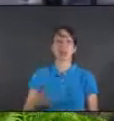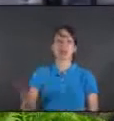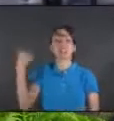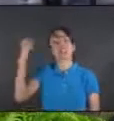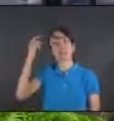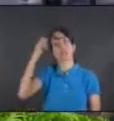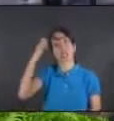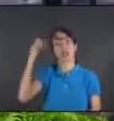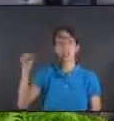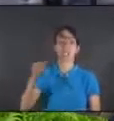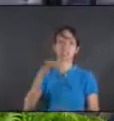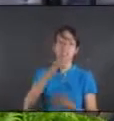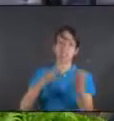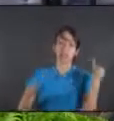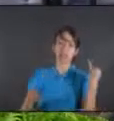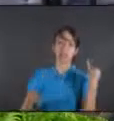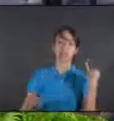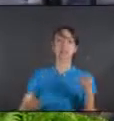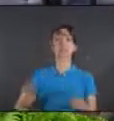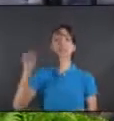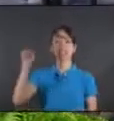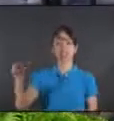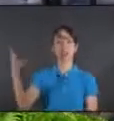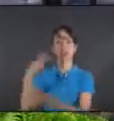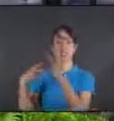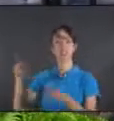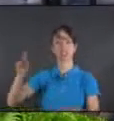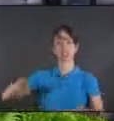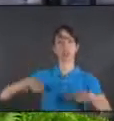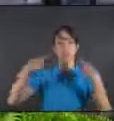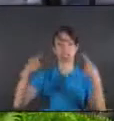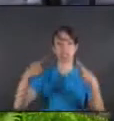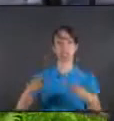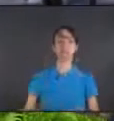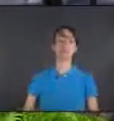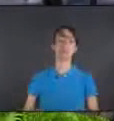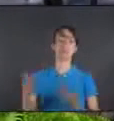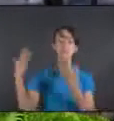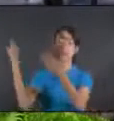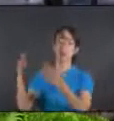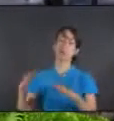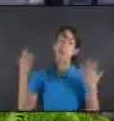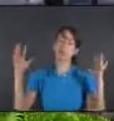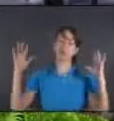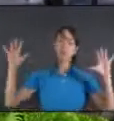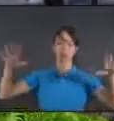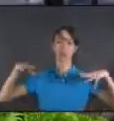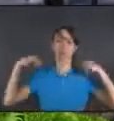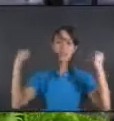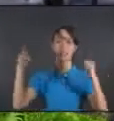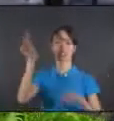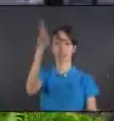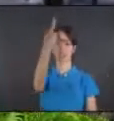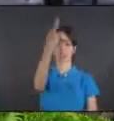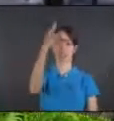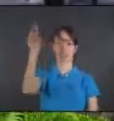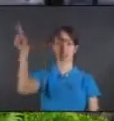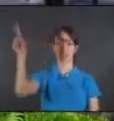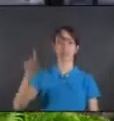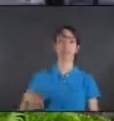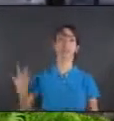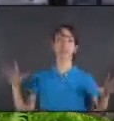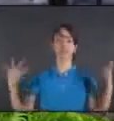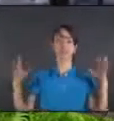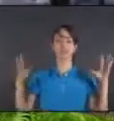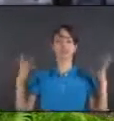resucita de entre los muertos a cualquiera, que puede resucitar tu relación laboral, tu relación familiar,